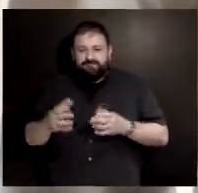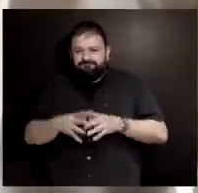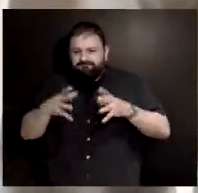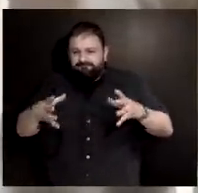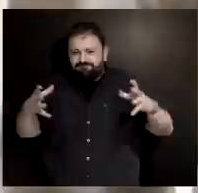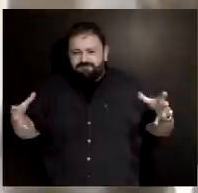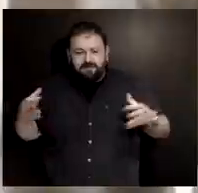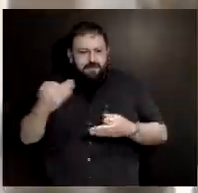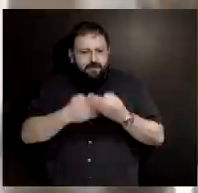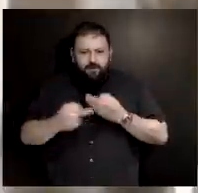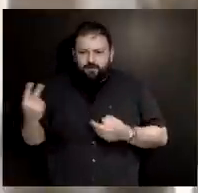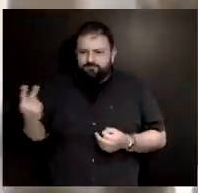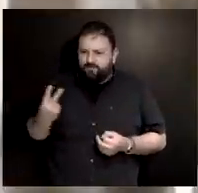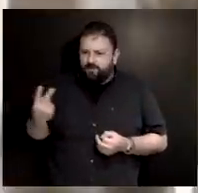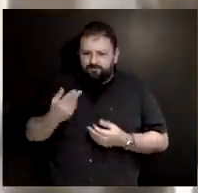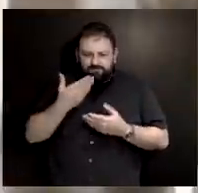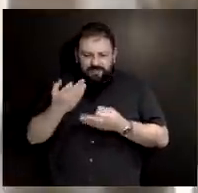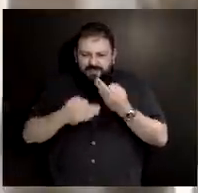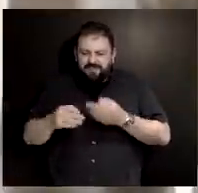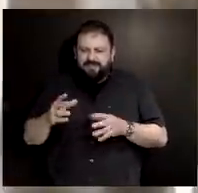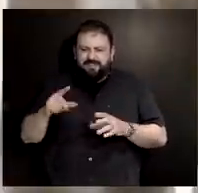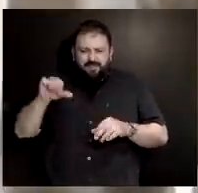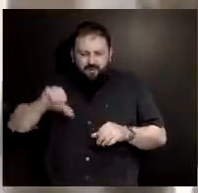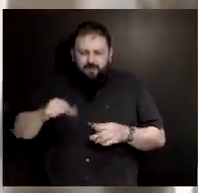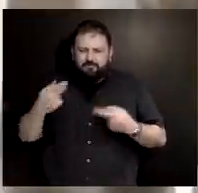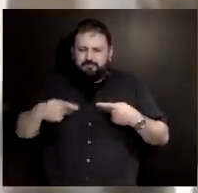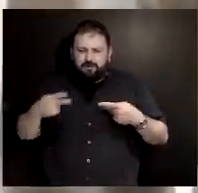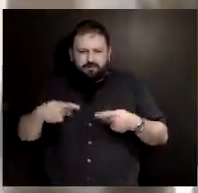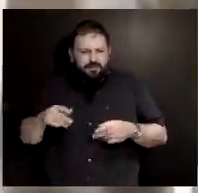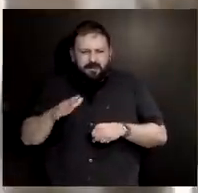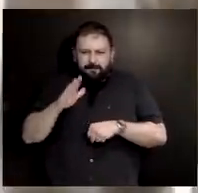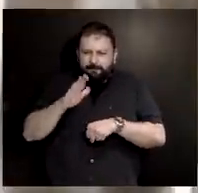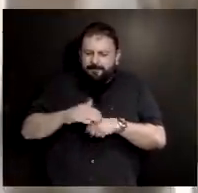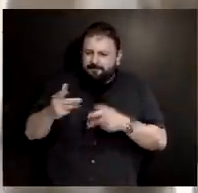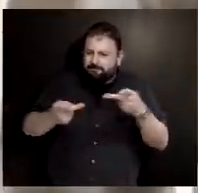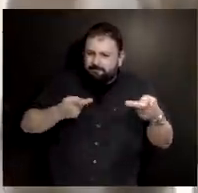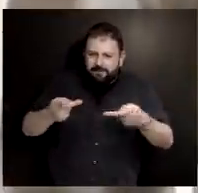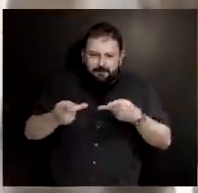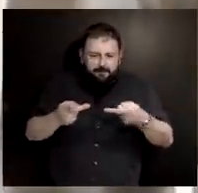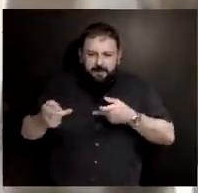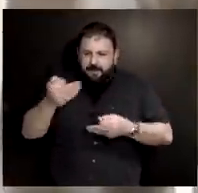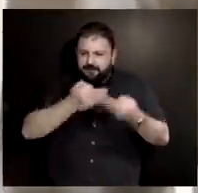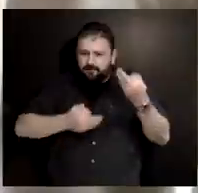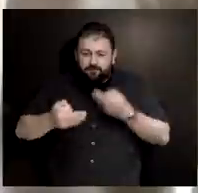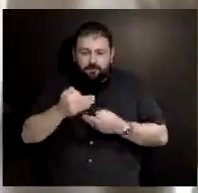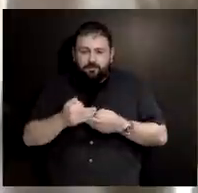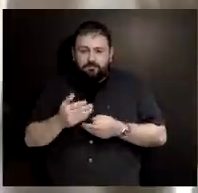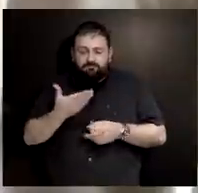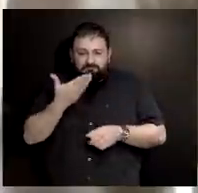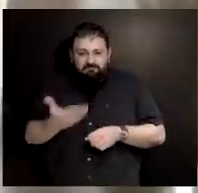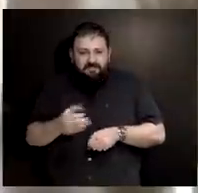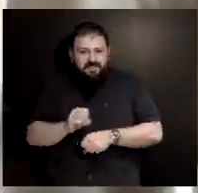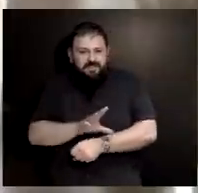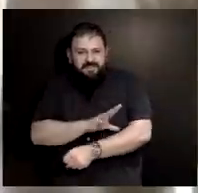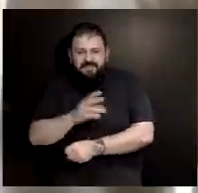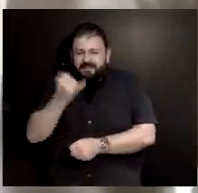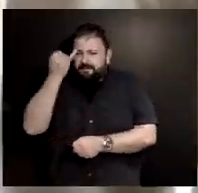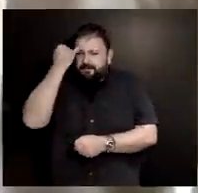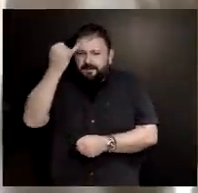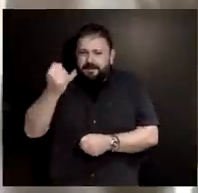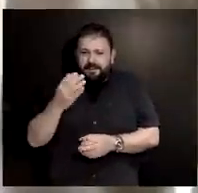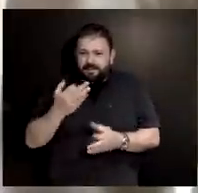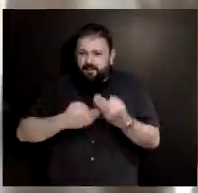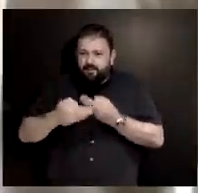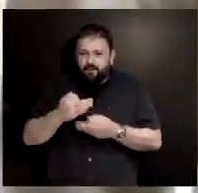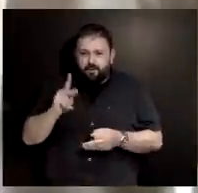hemos evolucionado, somos hoy personas más preparadas, más emocionadas y imagínense todos estos planes que tenemos para el